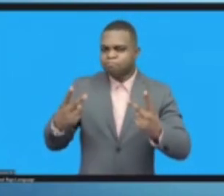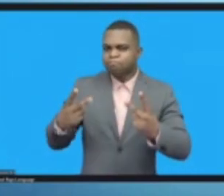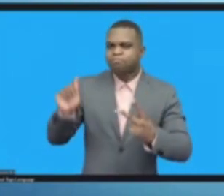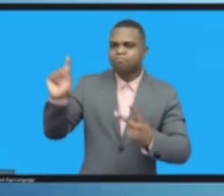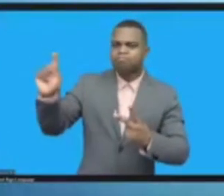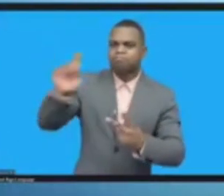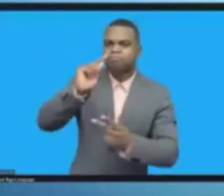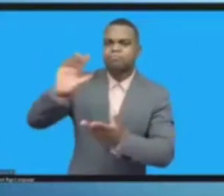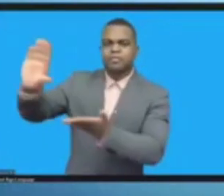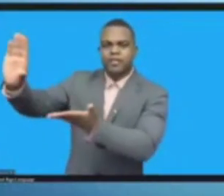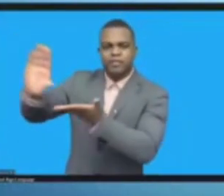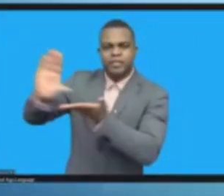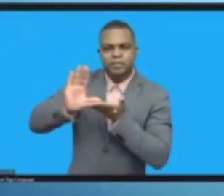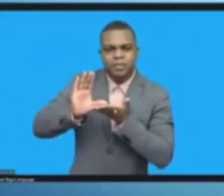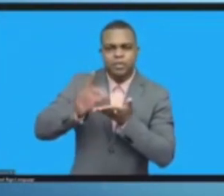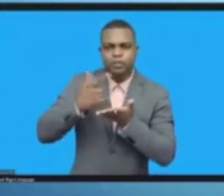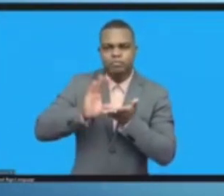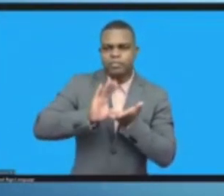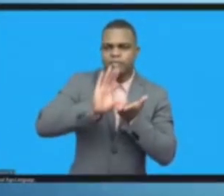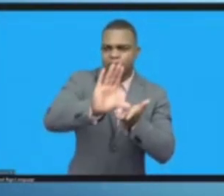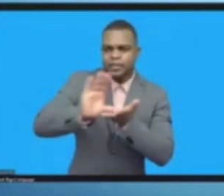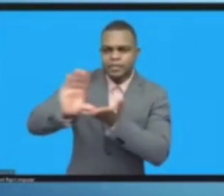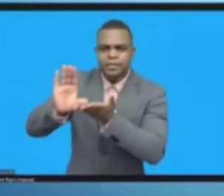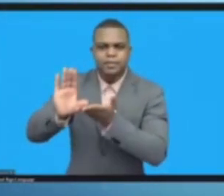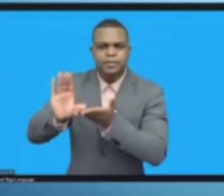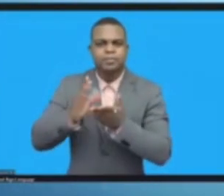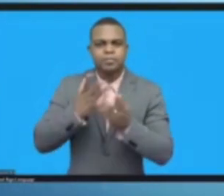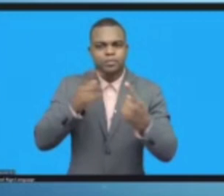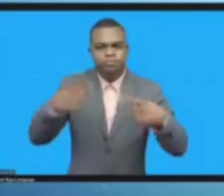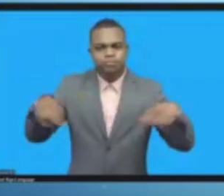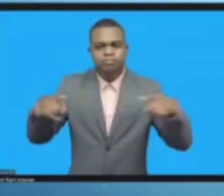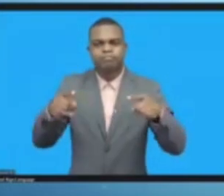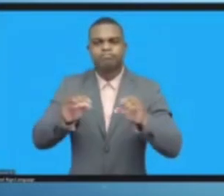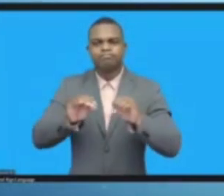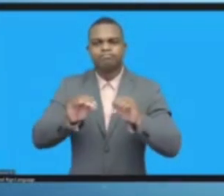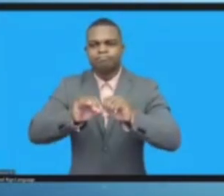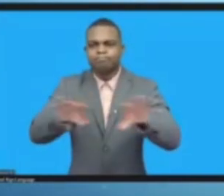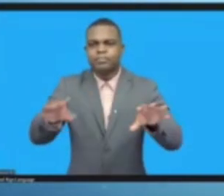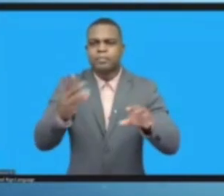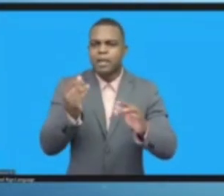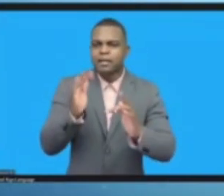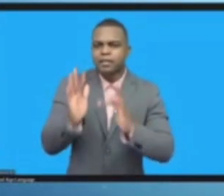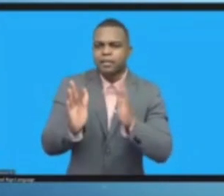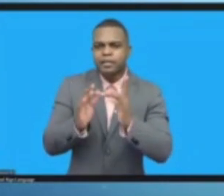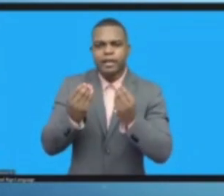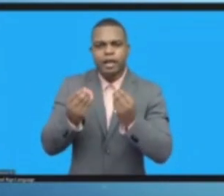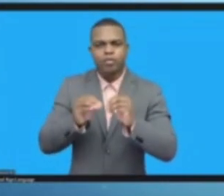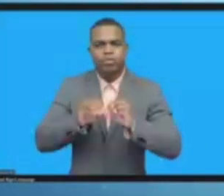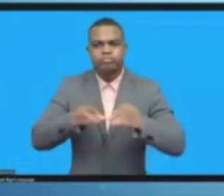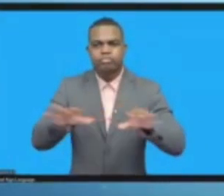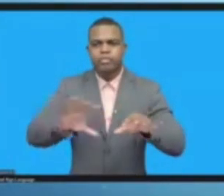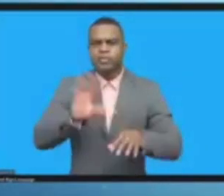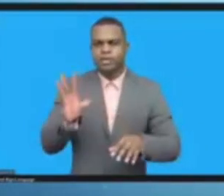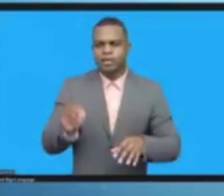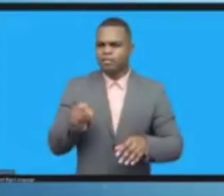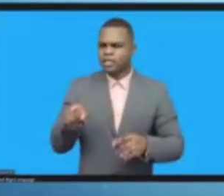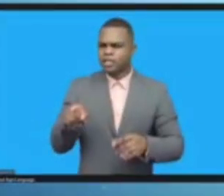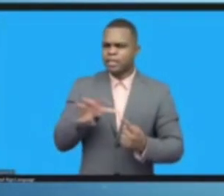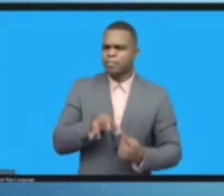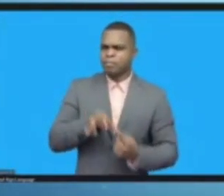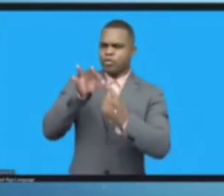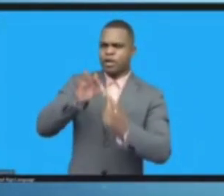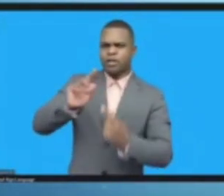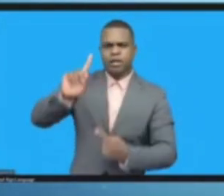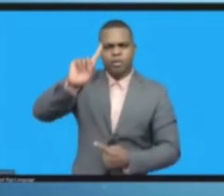aumenta la velocidad de internet en África en el mismo tiempo aumenta la resiliencia pero también la seguridad del sistema como sabemos